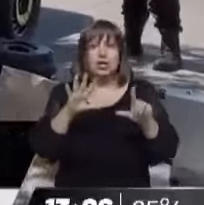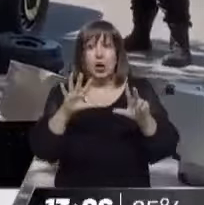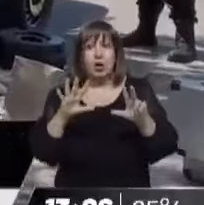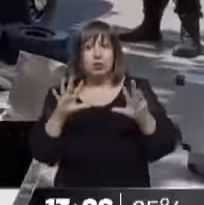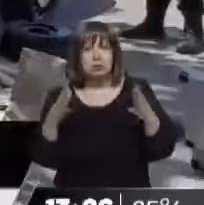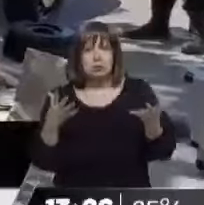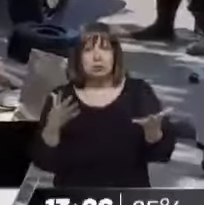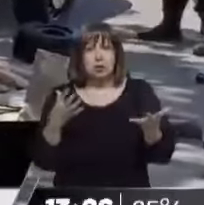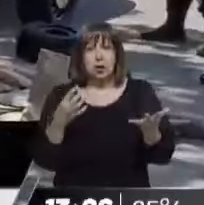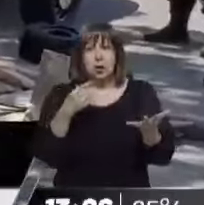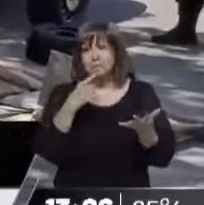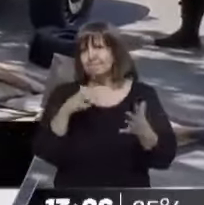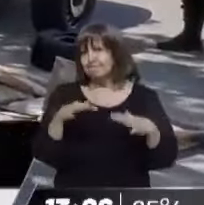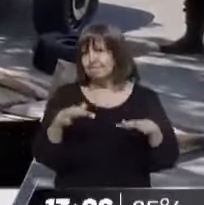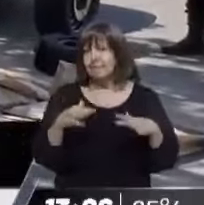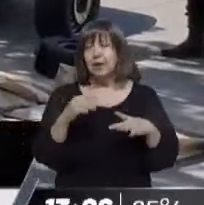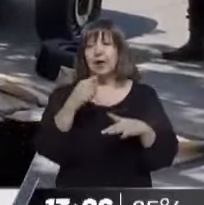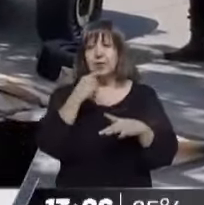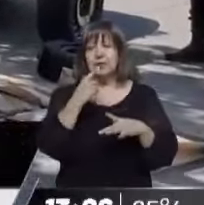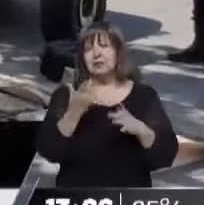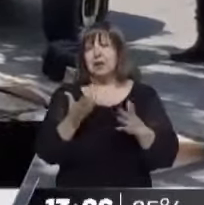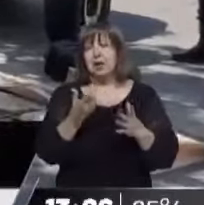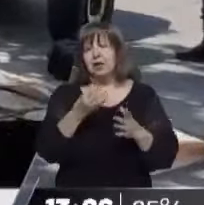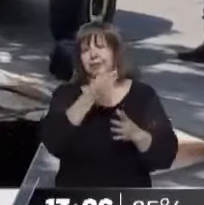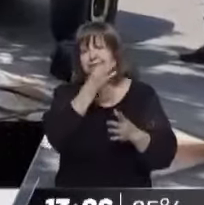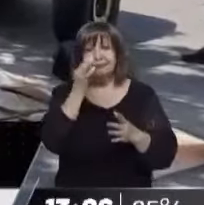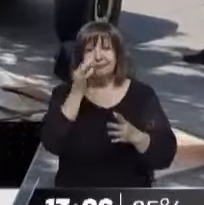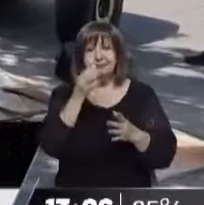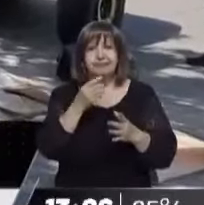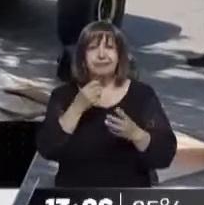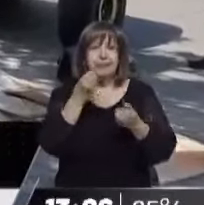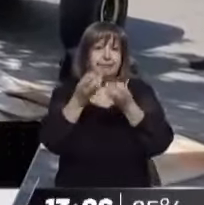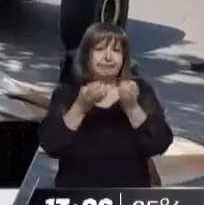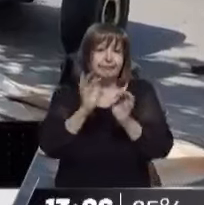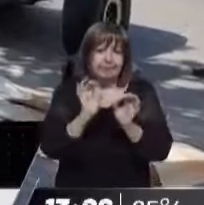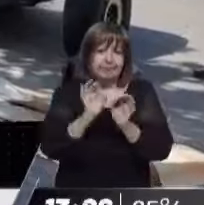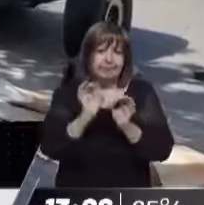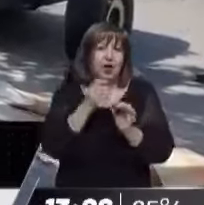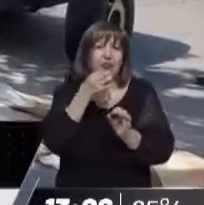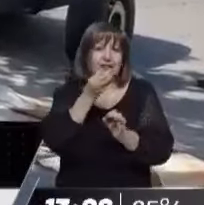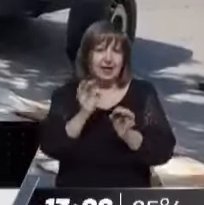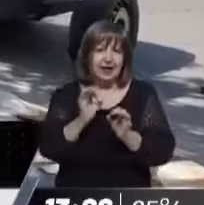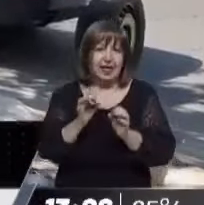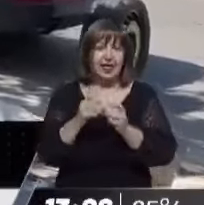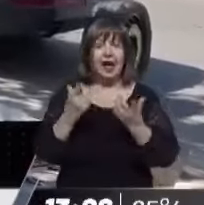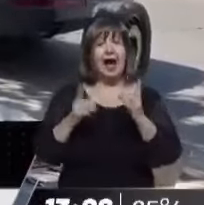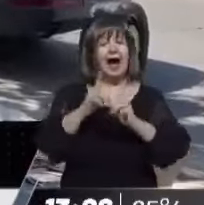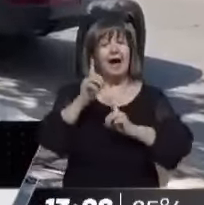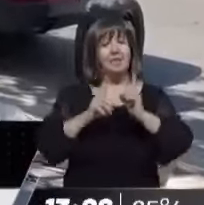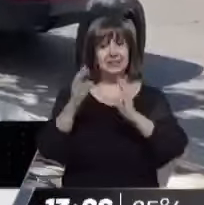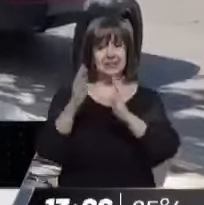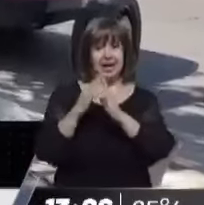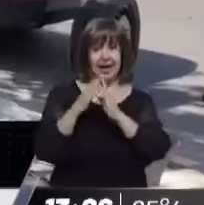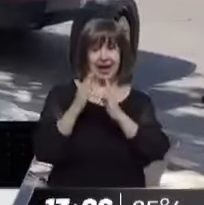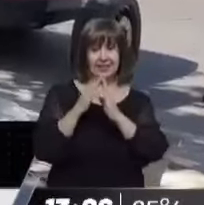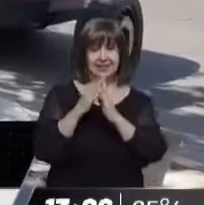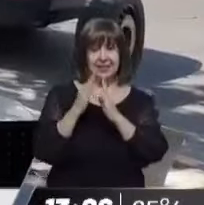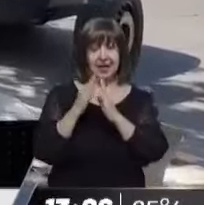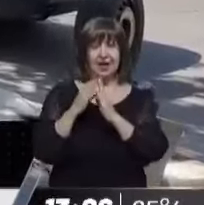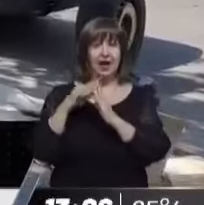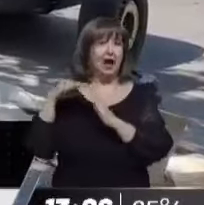después lo que puede venir después y la gente por supuesto teme por eso. Además, lo que pasa en la casa al lado, puertas adentro, muchas veces